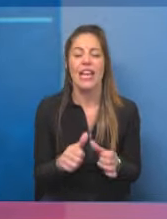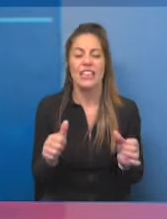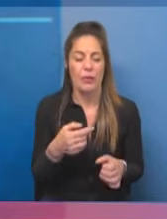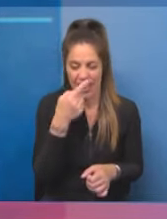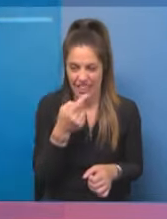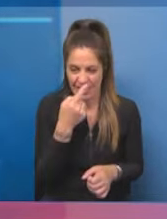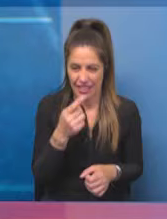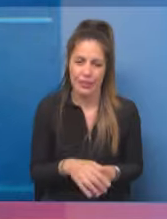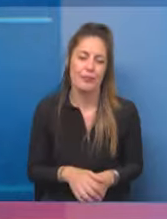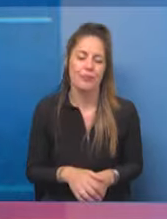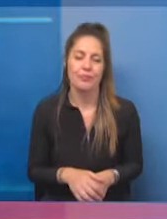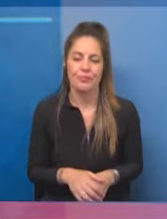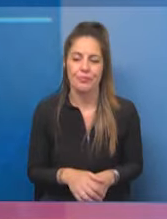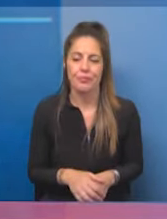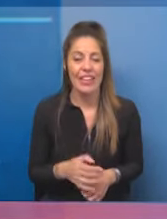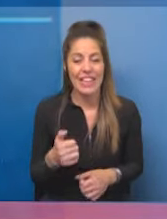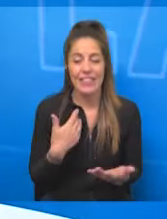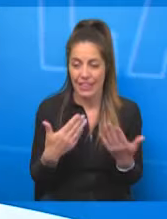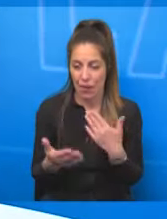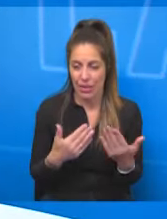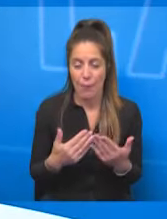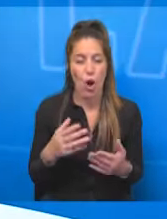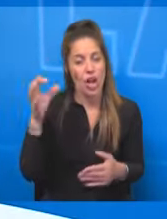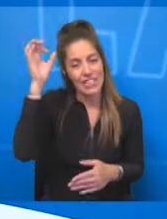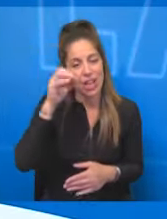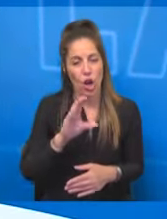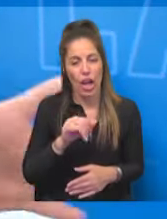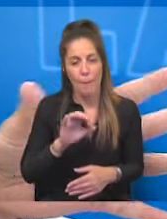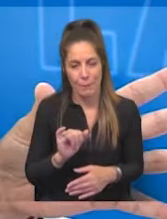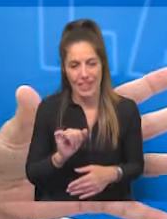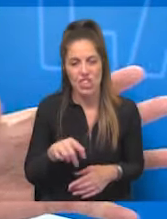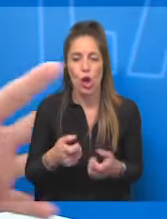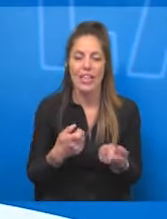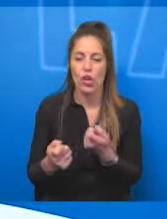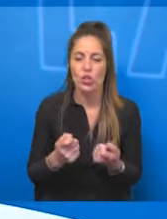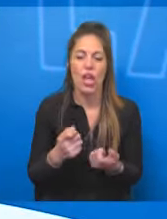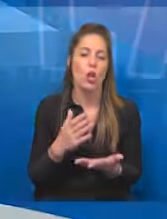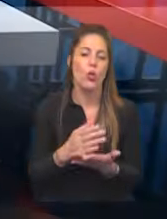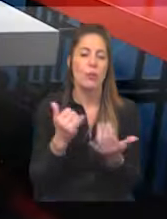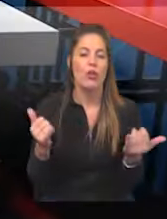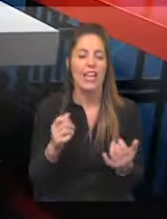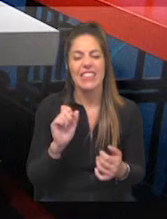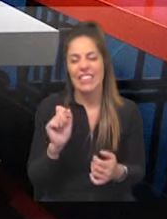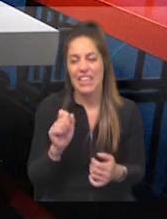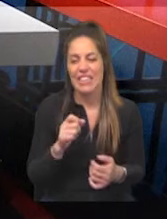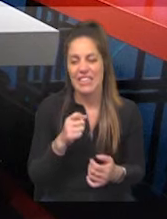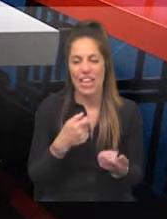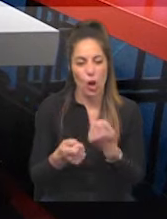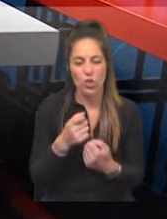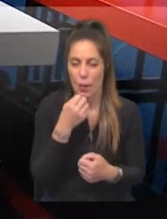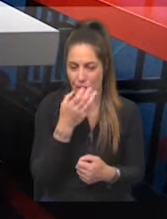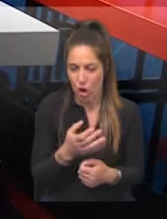interesantísimo bueno hablamos con el senador camino eso de negociar viste que está en estos últimos días quién negocia mejor quién puede